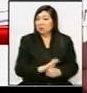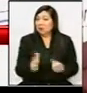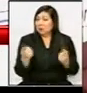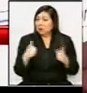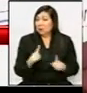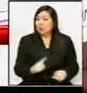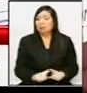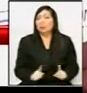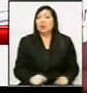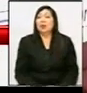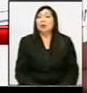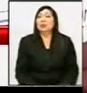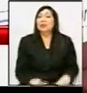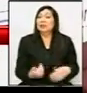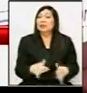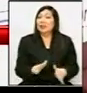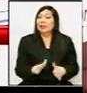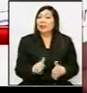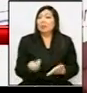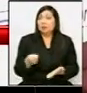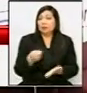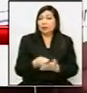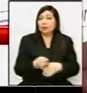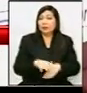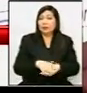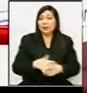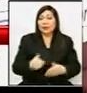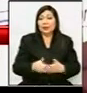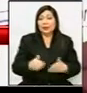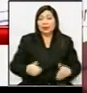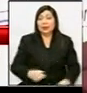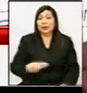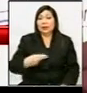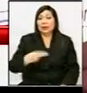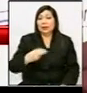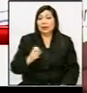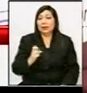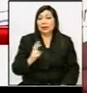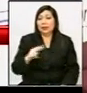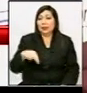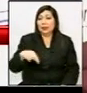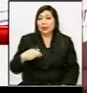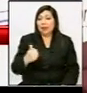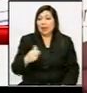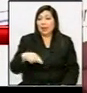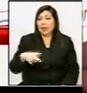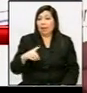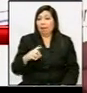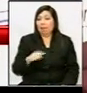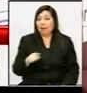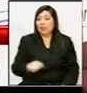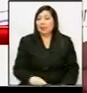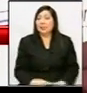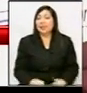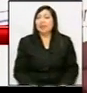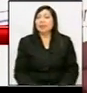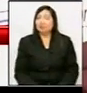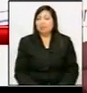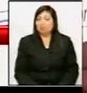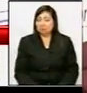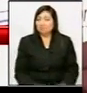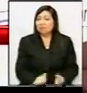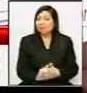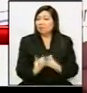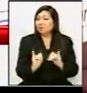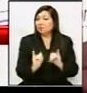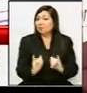acuerdo. Ya estuvo la partida en la gestión anterior del señor Hernández, esto se viene desde la gestión del señor Humala, y quedó